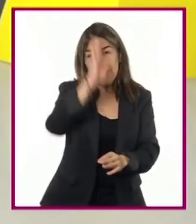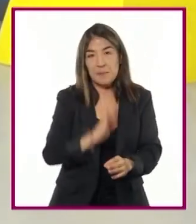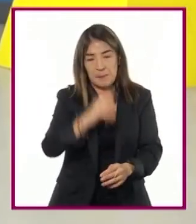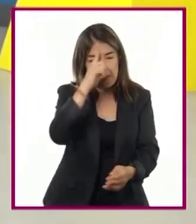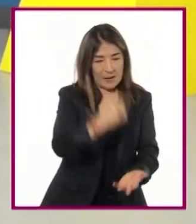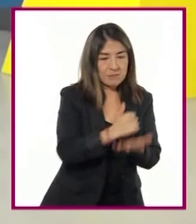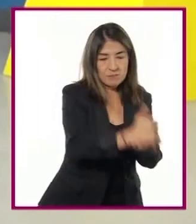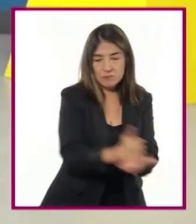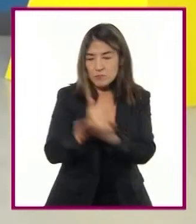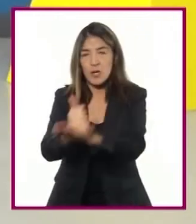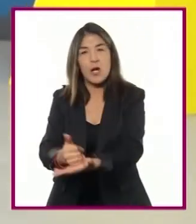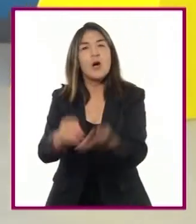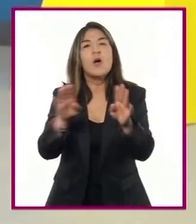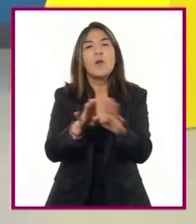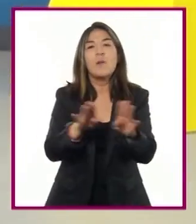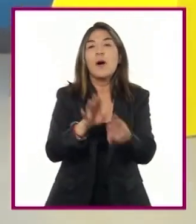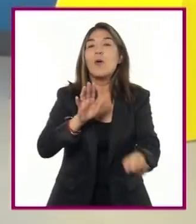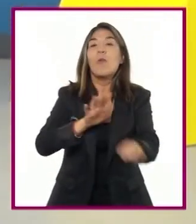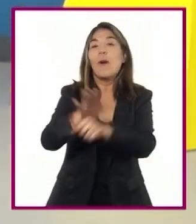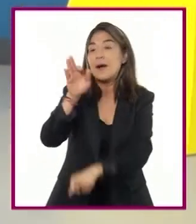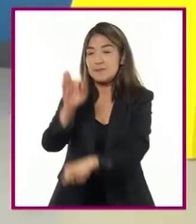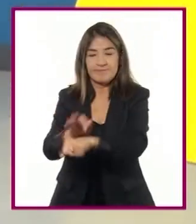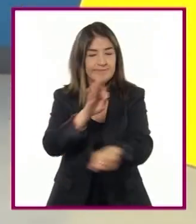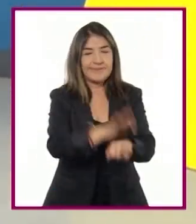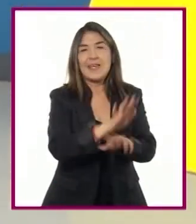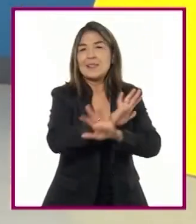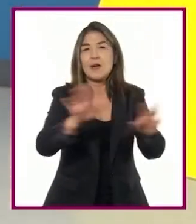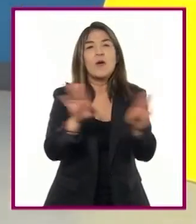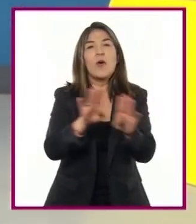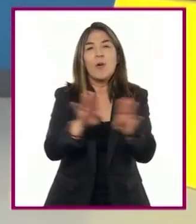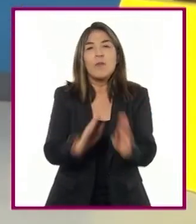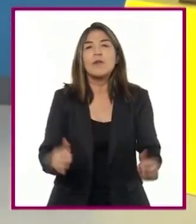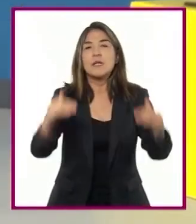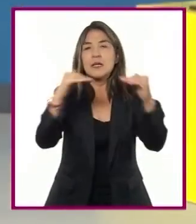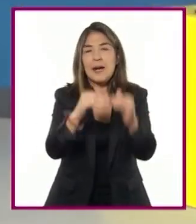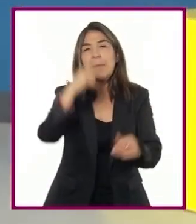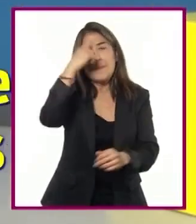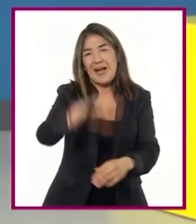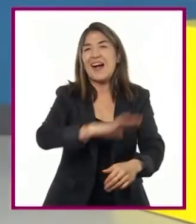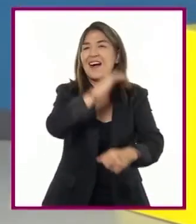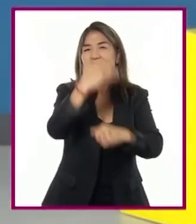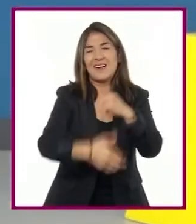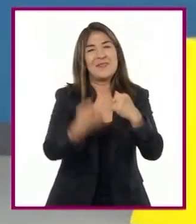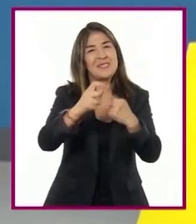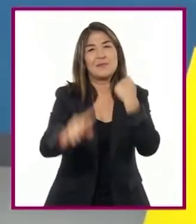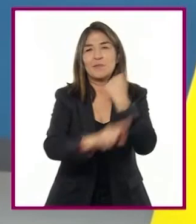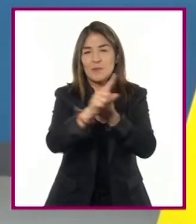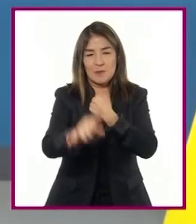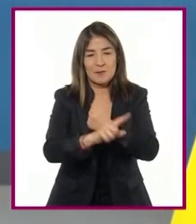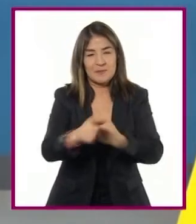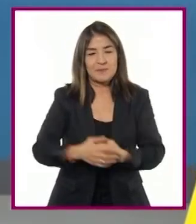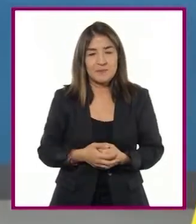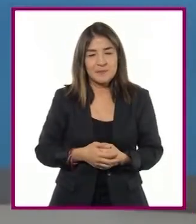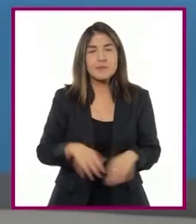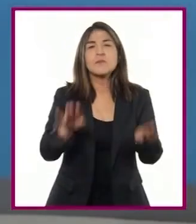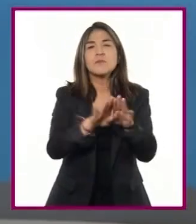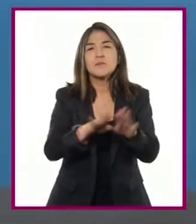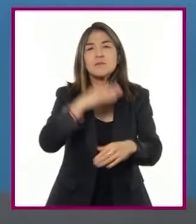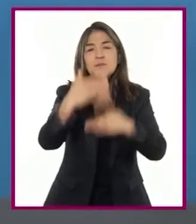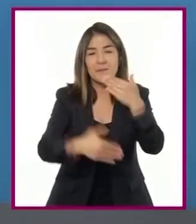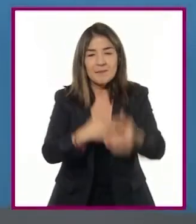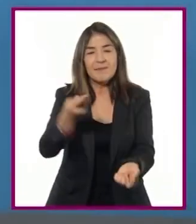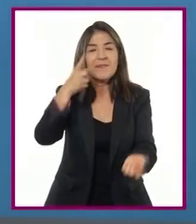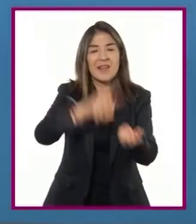a ningún problema o el camino que asegura la finalización de un conflicto. Implica un proceso que